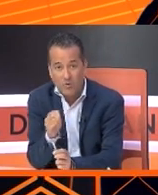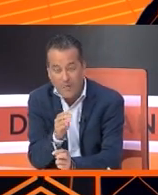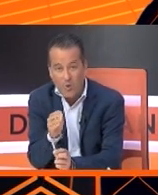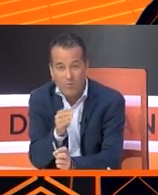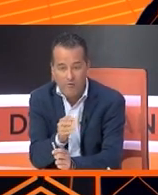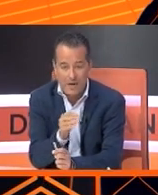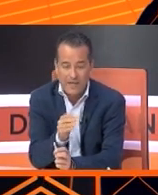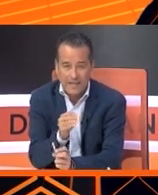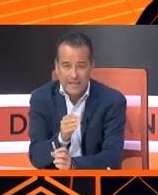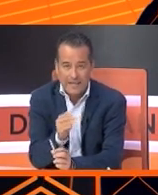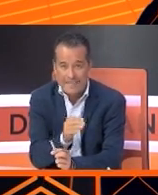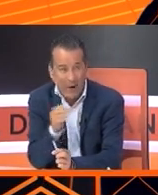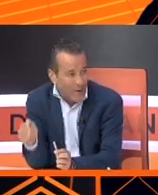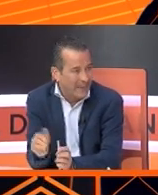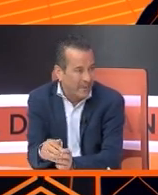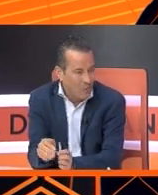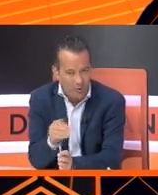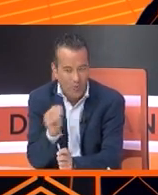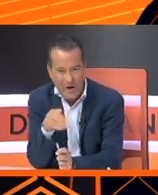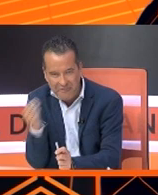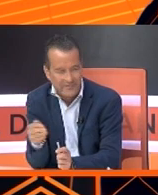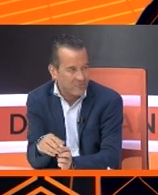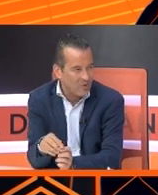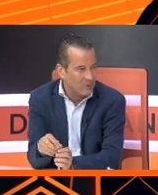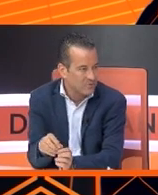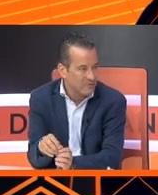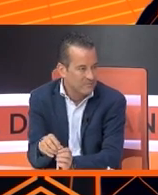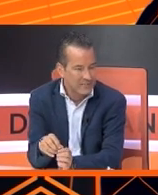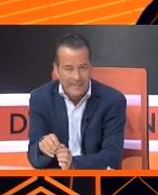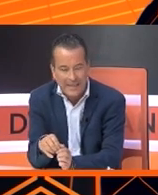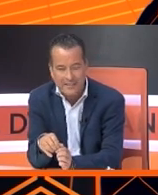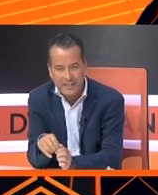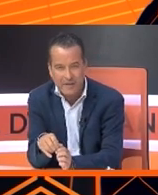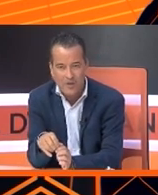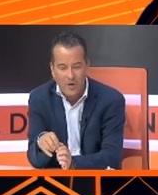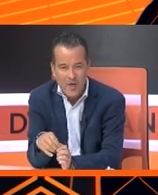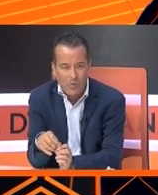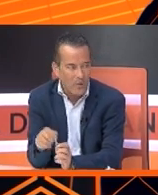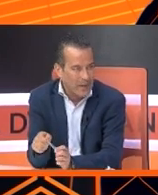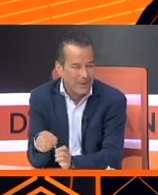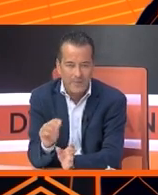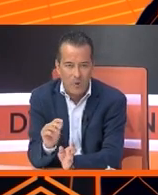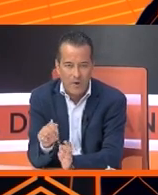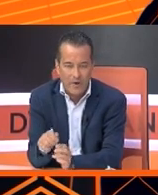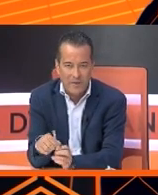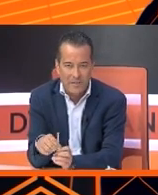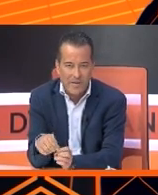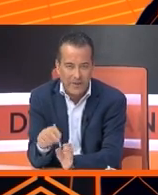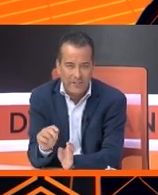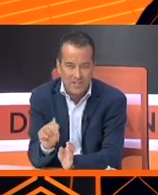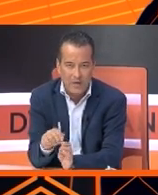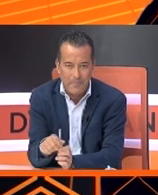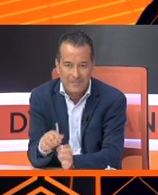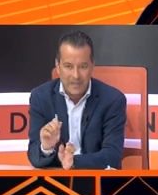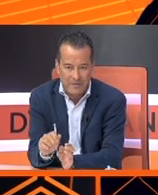cómo contamos cómo fue esa jornada, ¿no? Cuando hubo una filtración a un digital tinerfeño, cuando rápidamente convocaron de manera